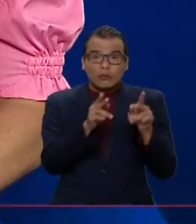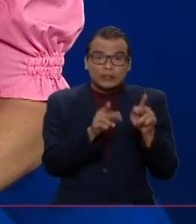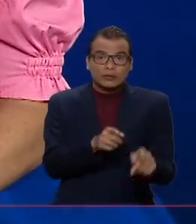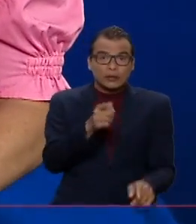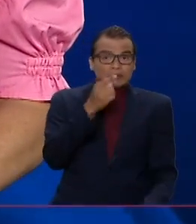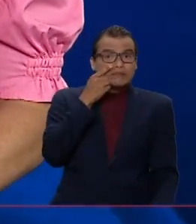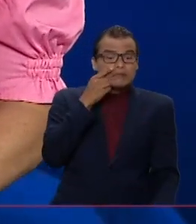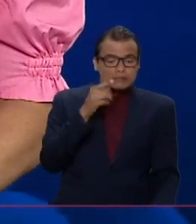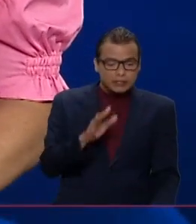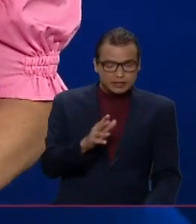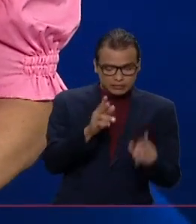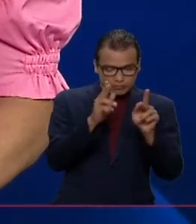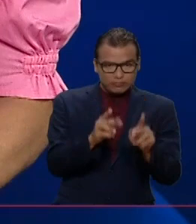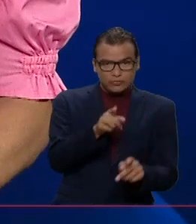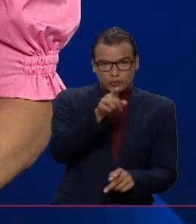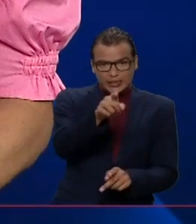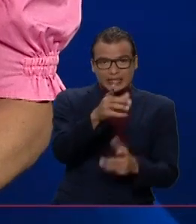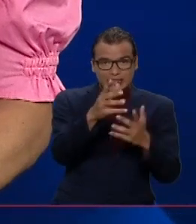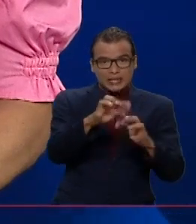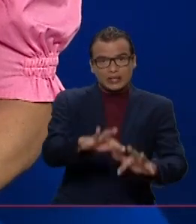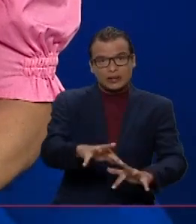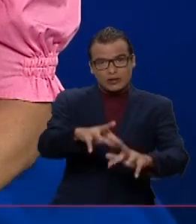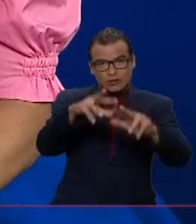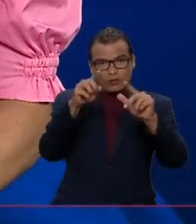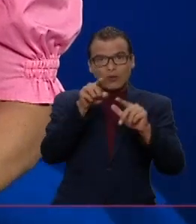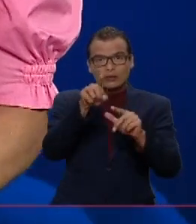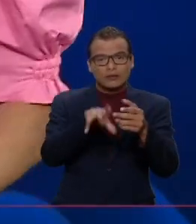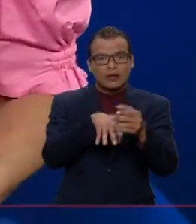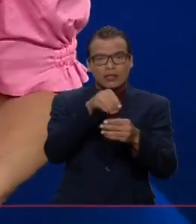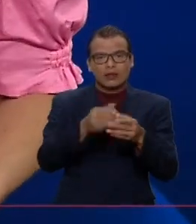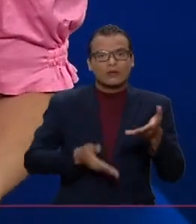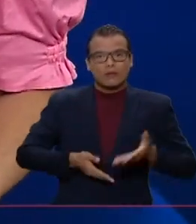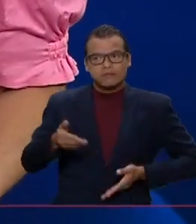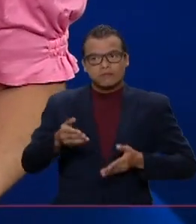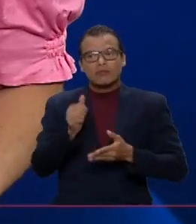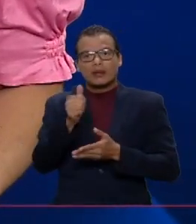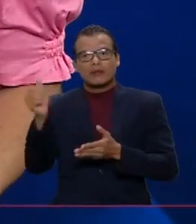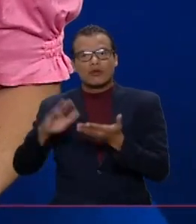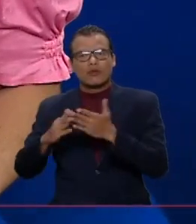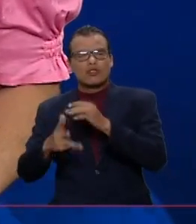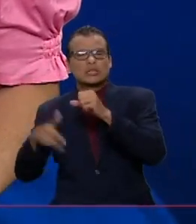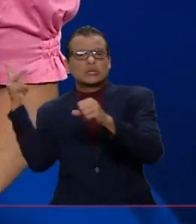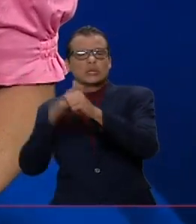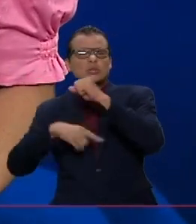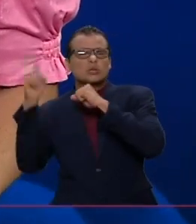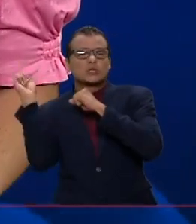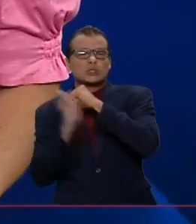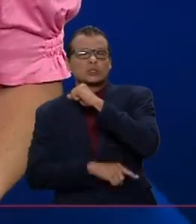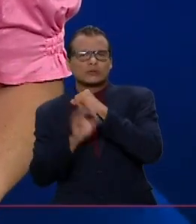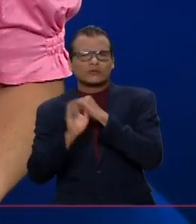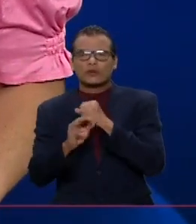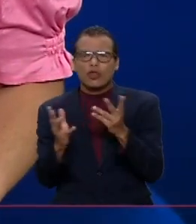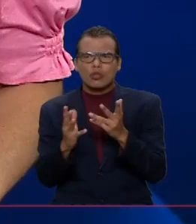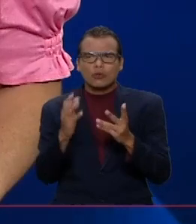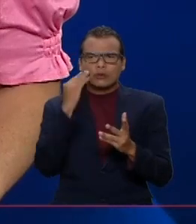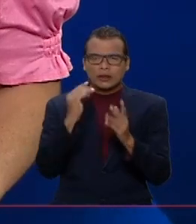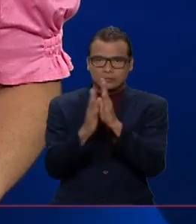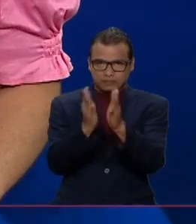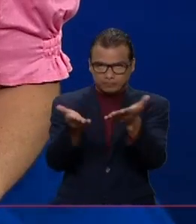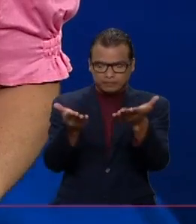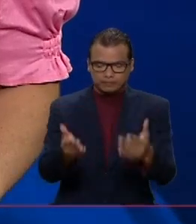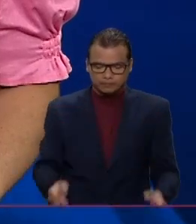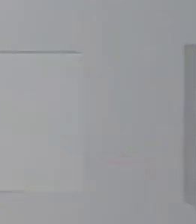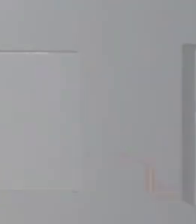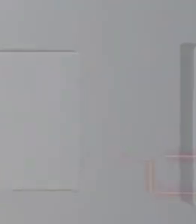patadas a un presunto ladrón que pretendía robar a dos hombres en un establecimiento comercial. Camila Olaya, ¿en dónde se presentó la situación?